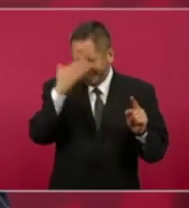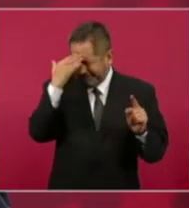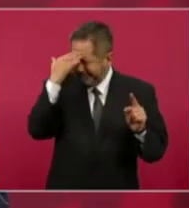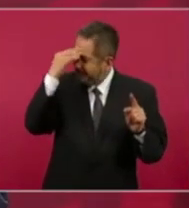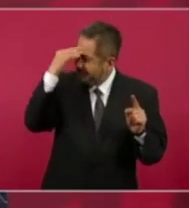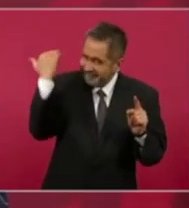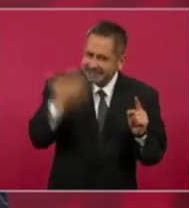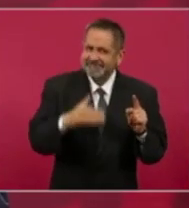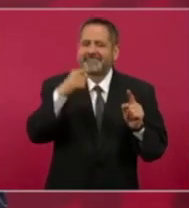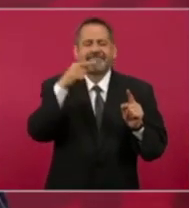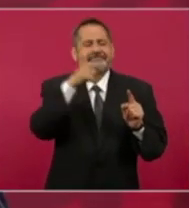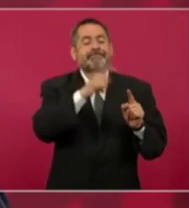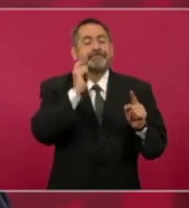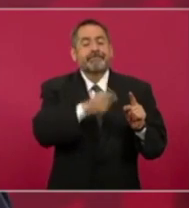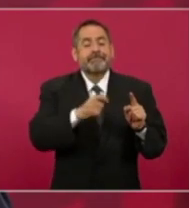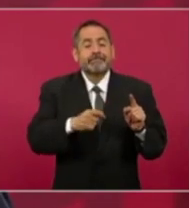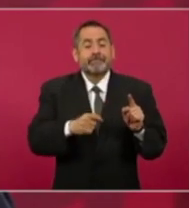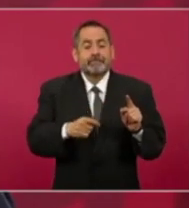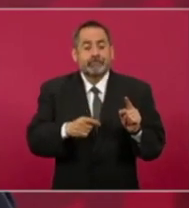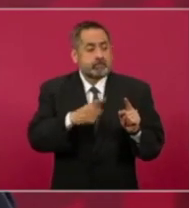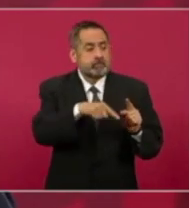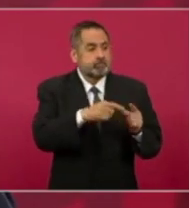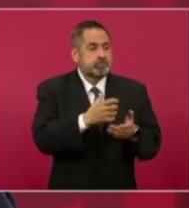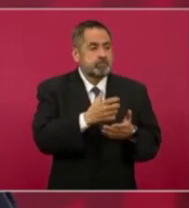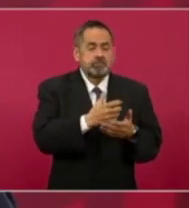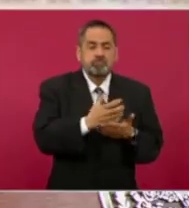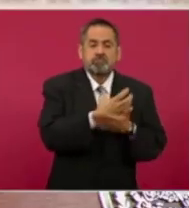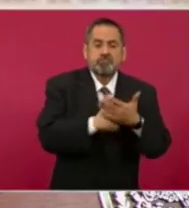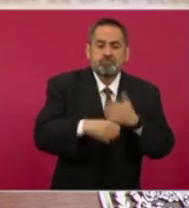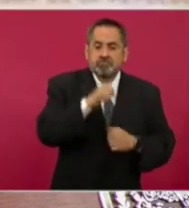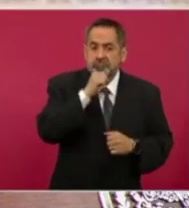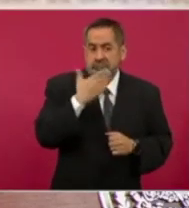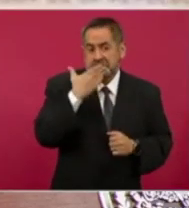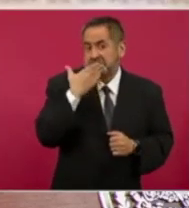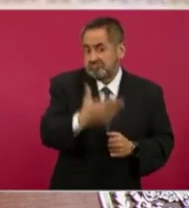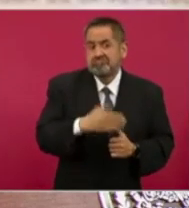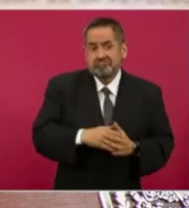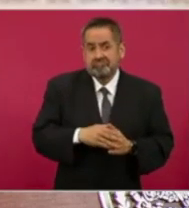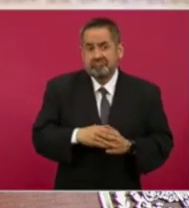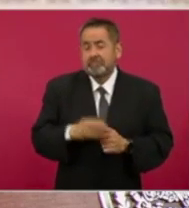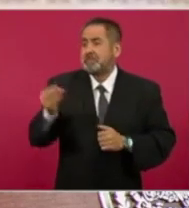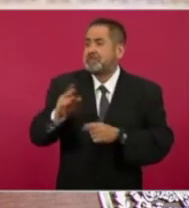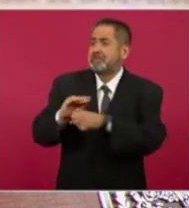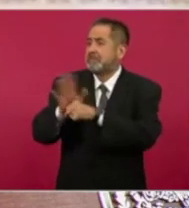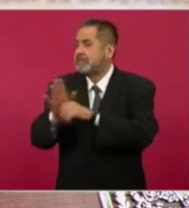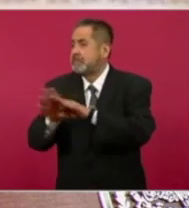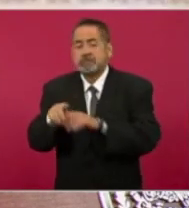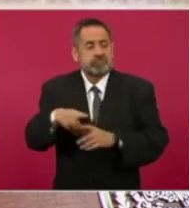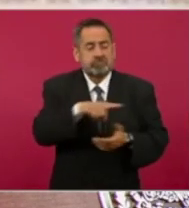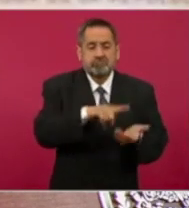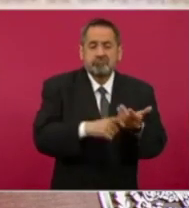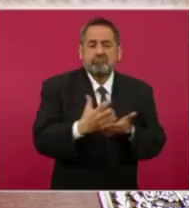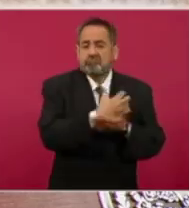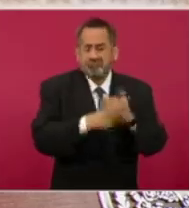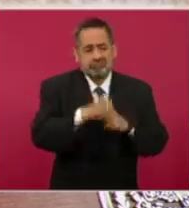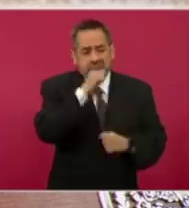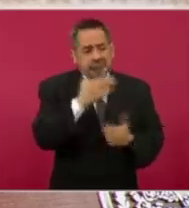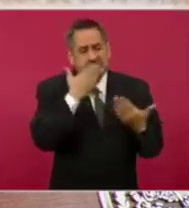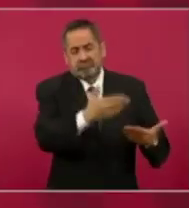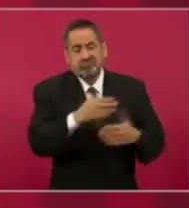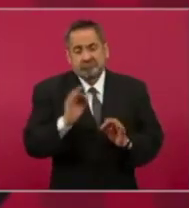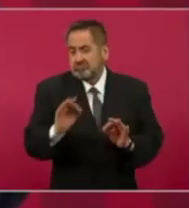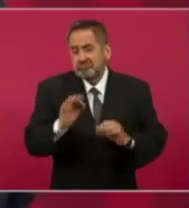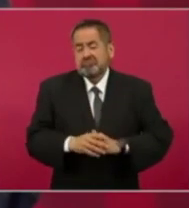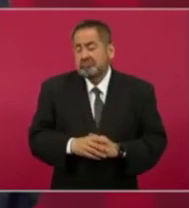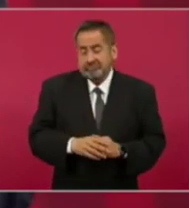que saben, es que se les ha ido bien, a pesar de la pandemia. Nada más es